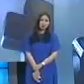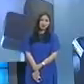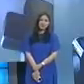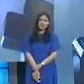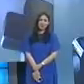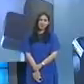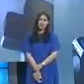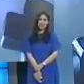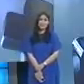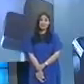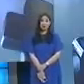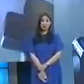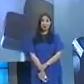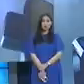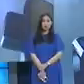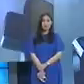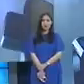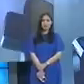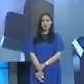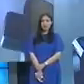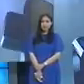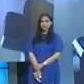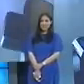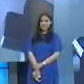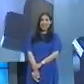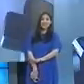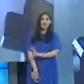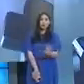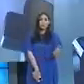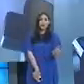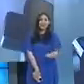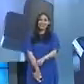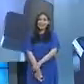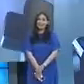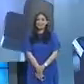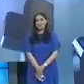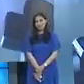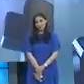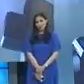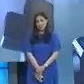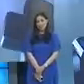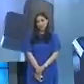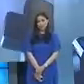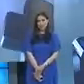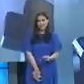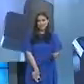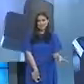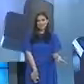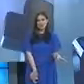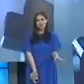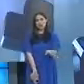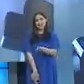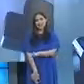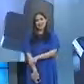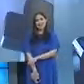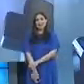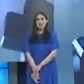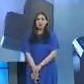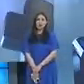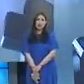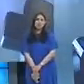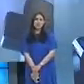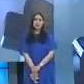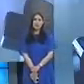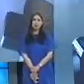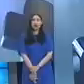Profamilia es tu red de salud al alcance de todos y lo mejor es que Profamilia está en todo el país a través de sus clínicas ubicadas desde Sonsunate